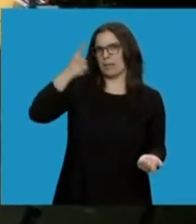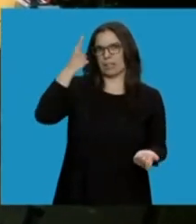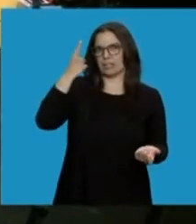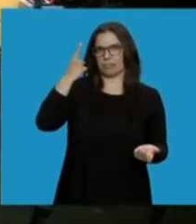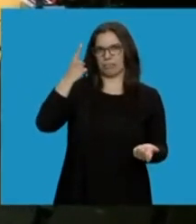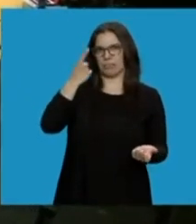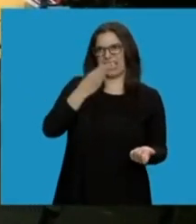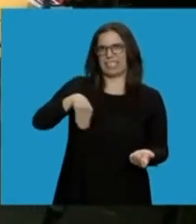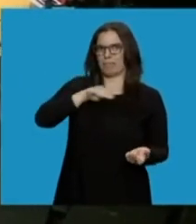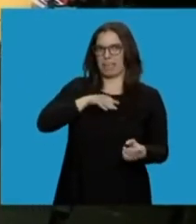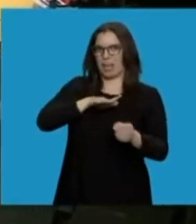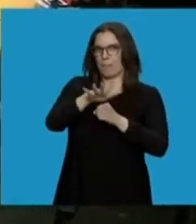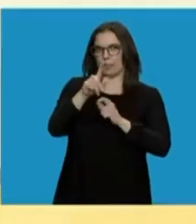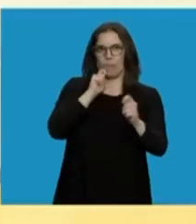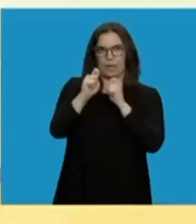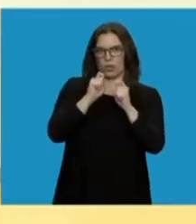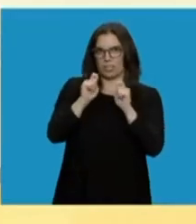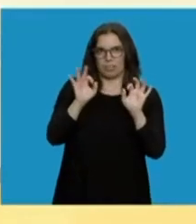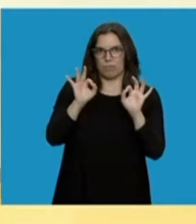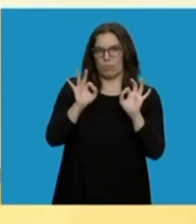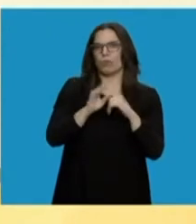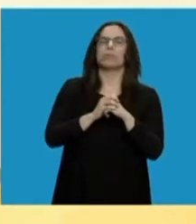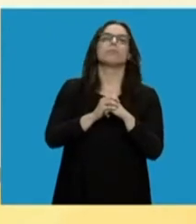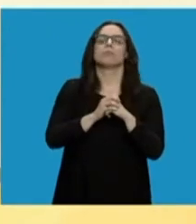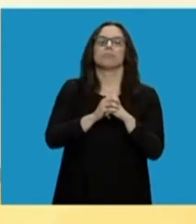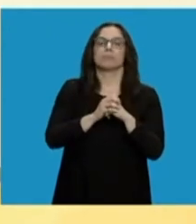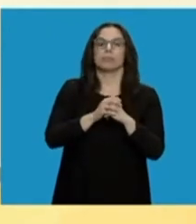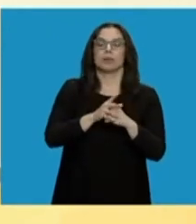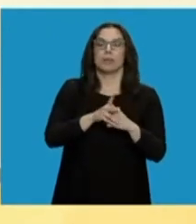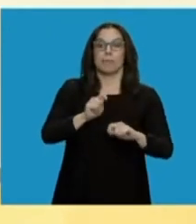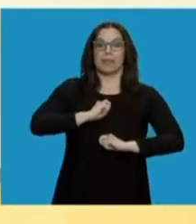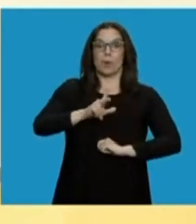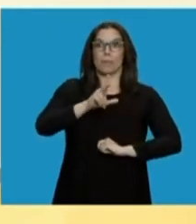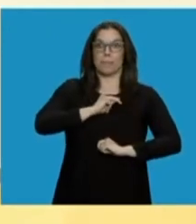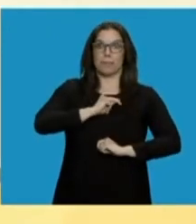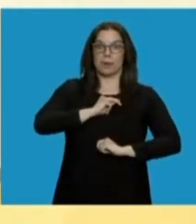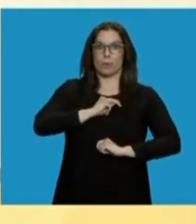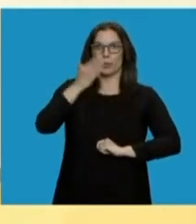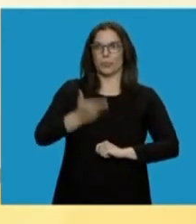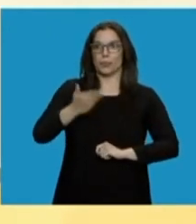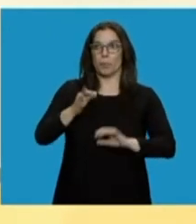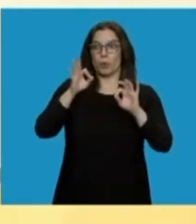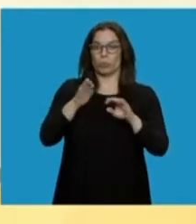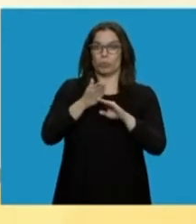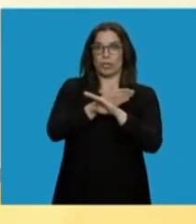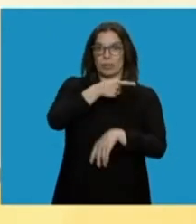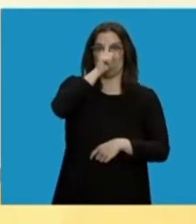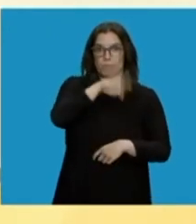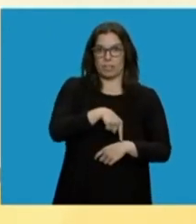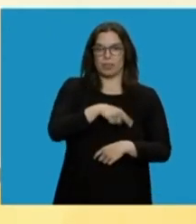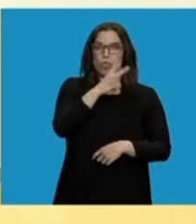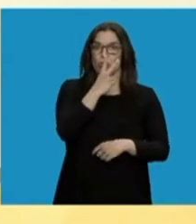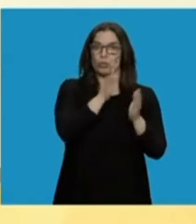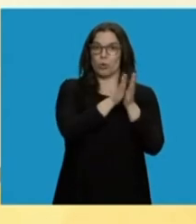en España al mundo del periodismo. Por recibir un premio importante apenas un mes después de que dos compañeros